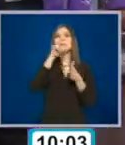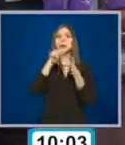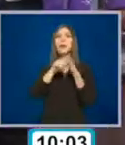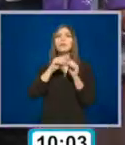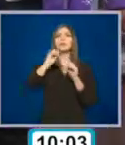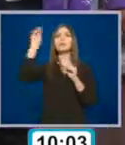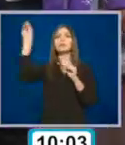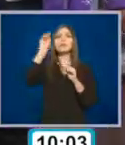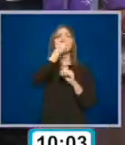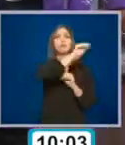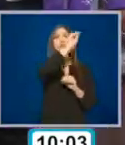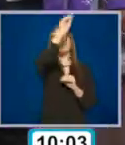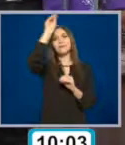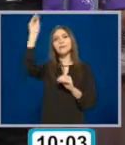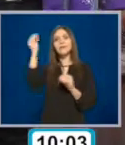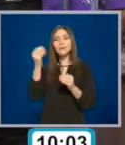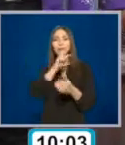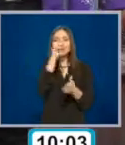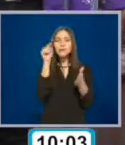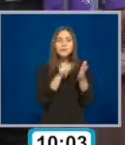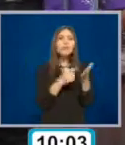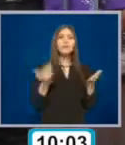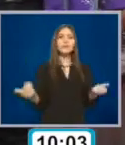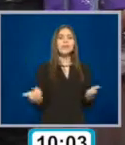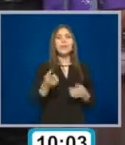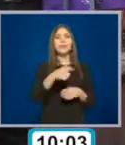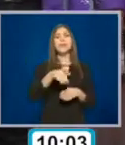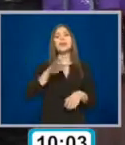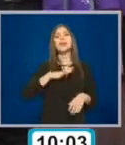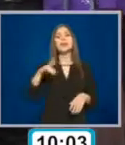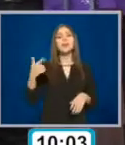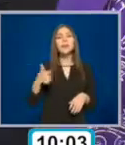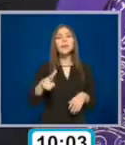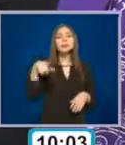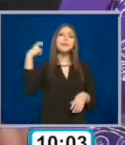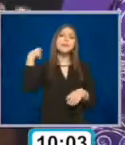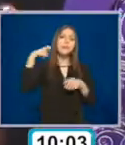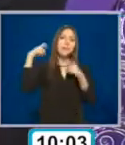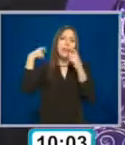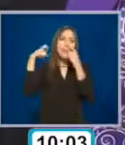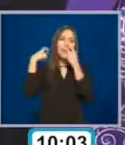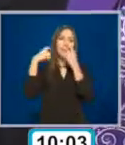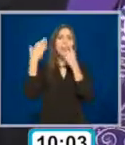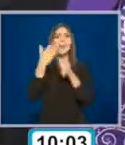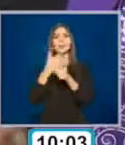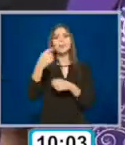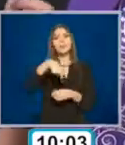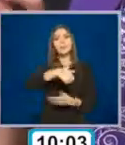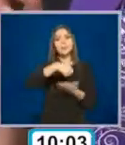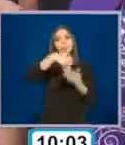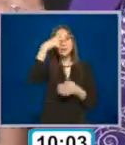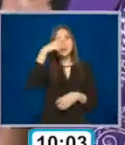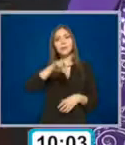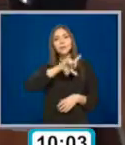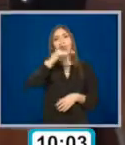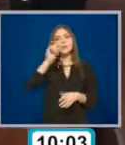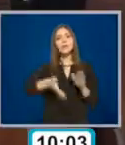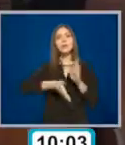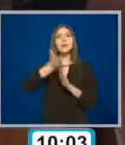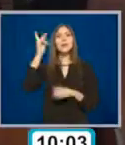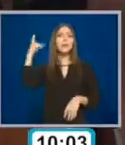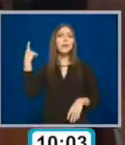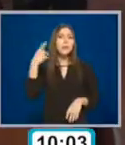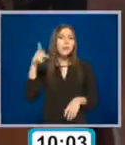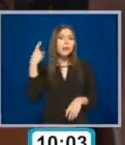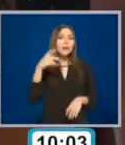Ando como no te imaginas. ¿Por Sí. dónde has andado? En Guanajuato, Querétaro, ahorita aquí en la Ciudad de México, nos vamos para Puebla,